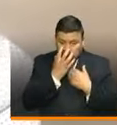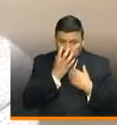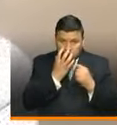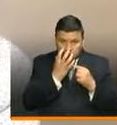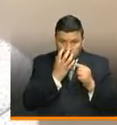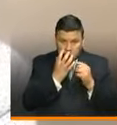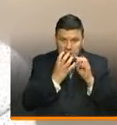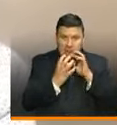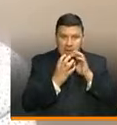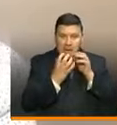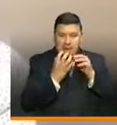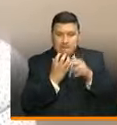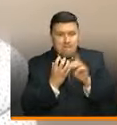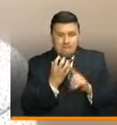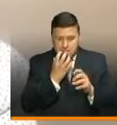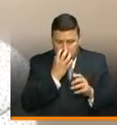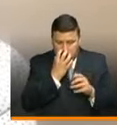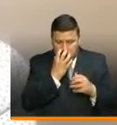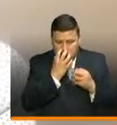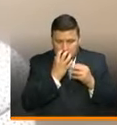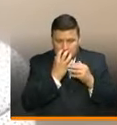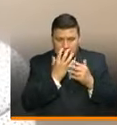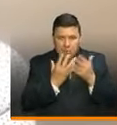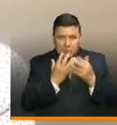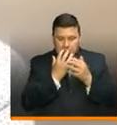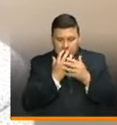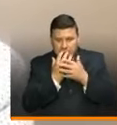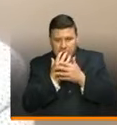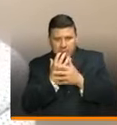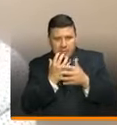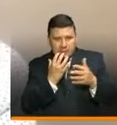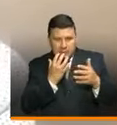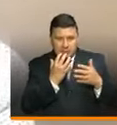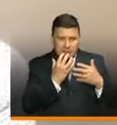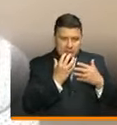máscara contiene, digamos, las